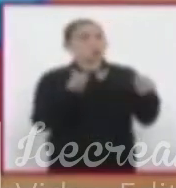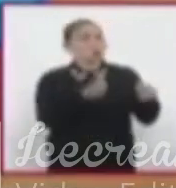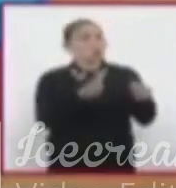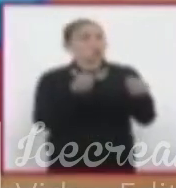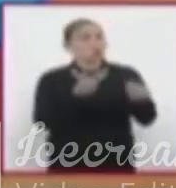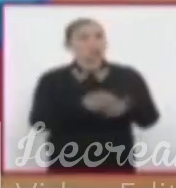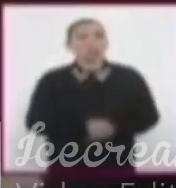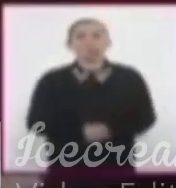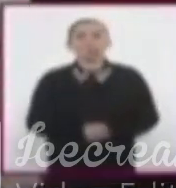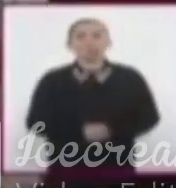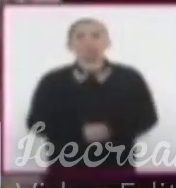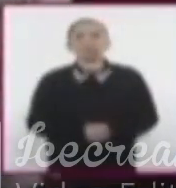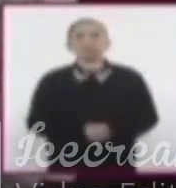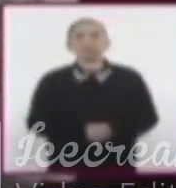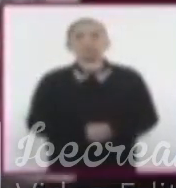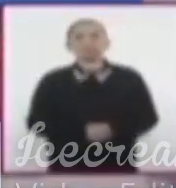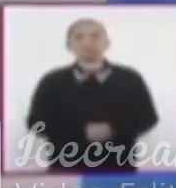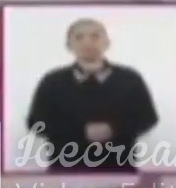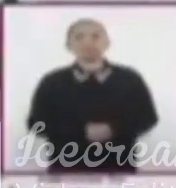no?